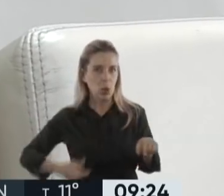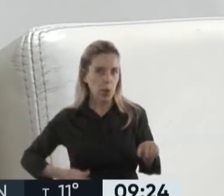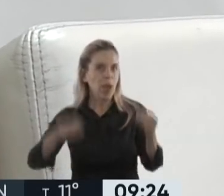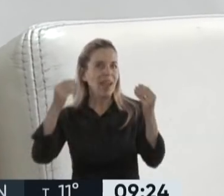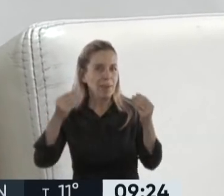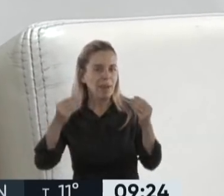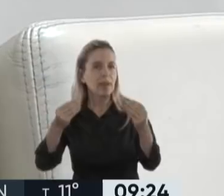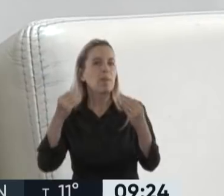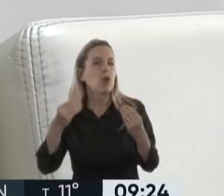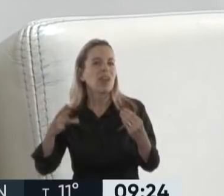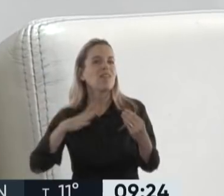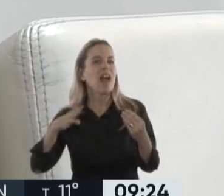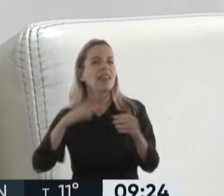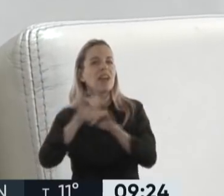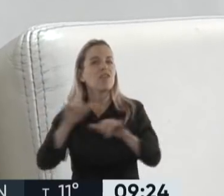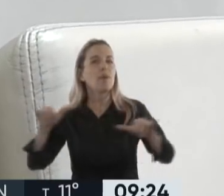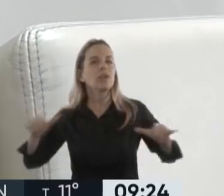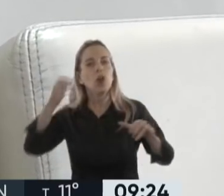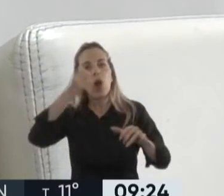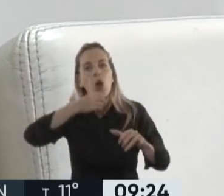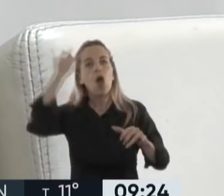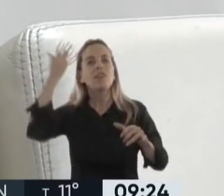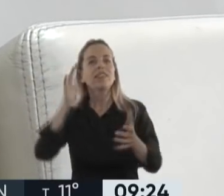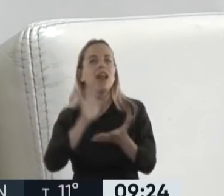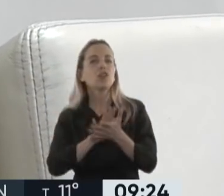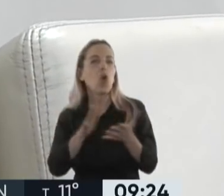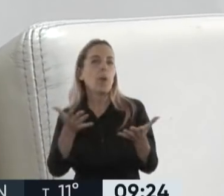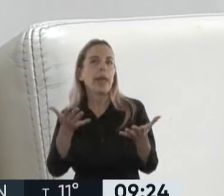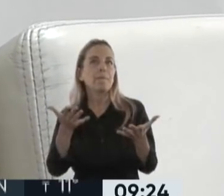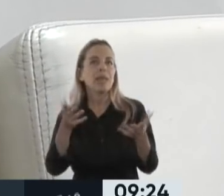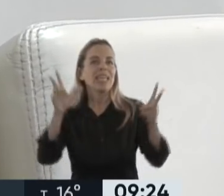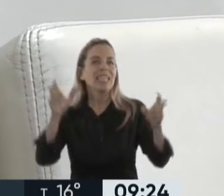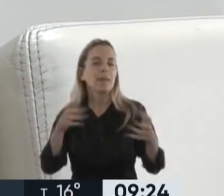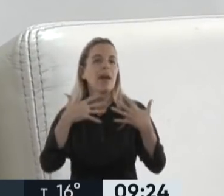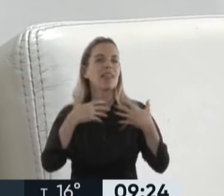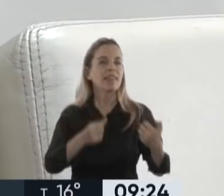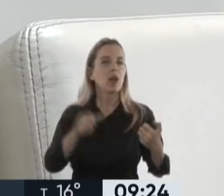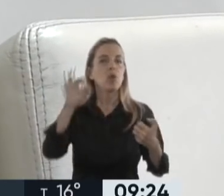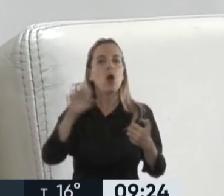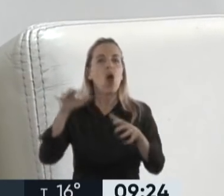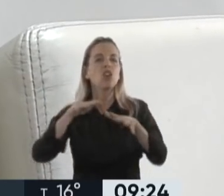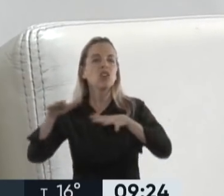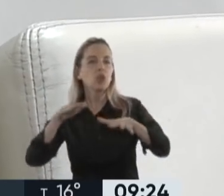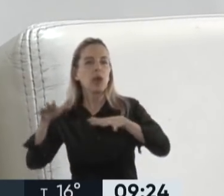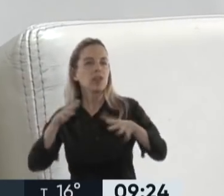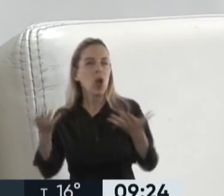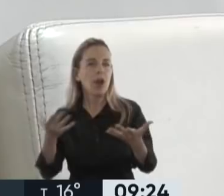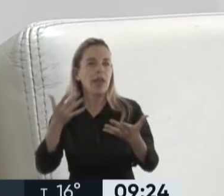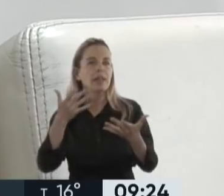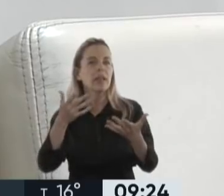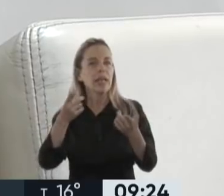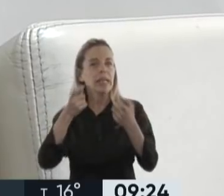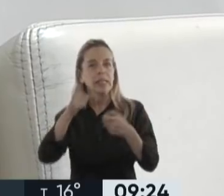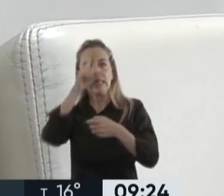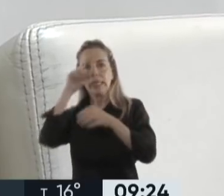falta de información oficial sobre la salud o sobre eventuales situaciones que ameritan